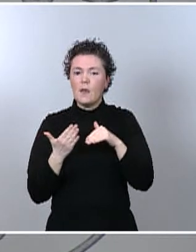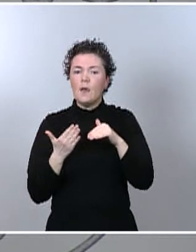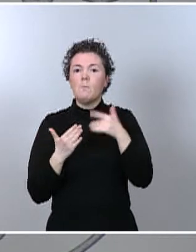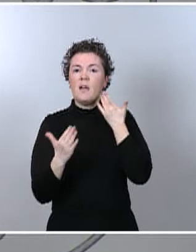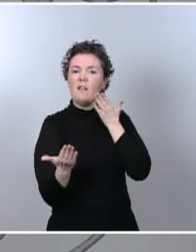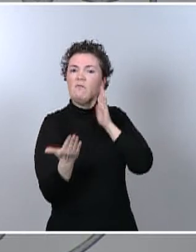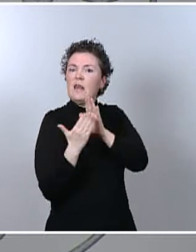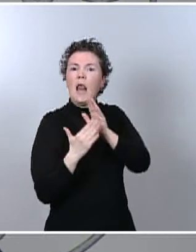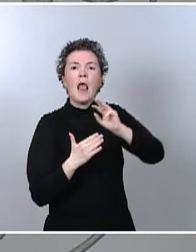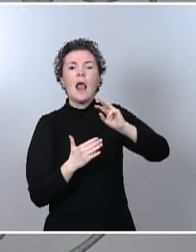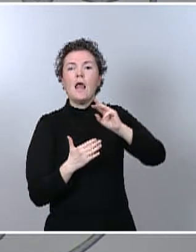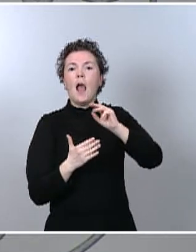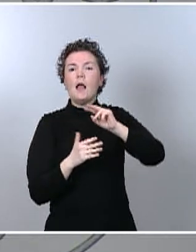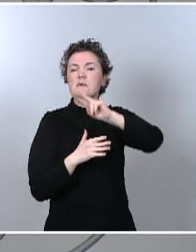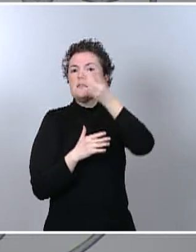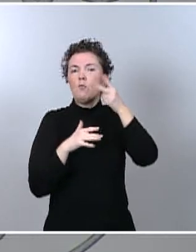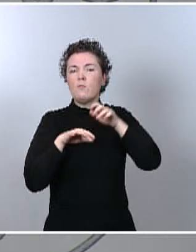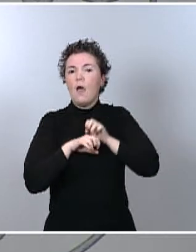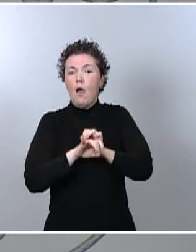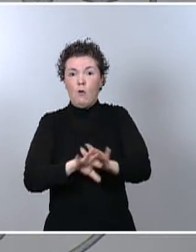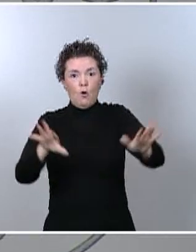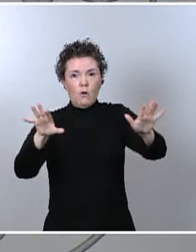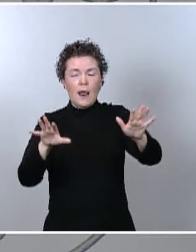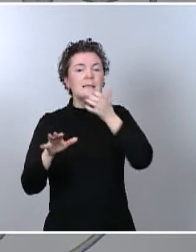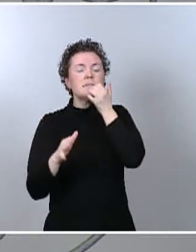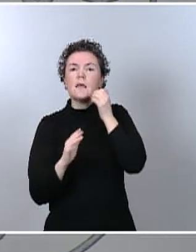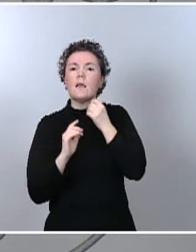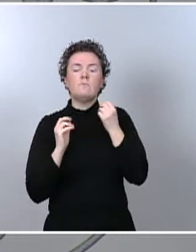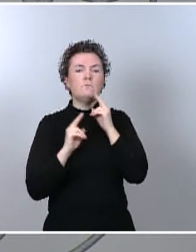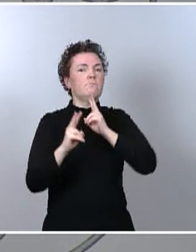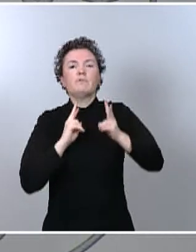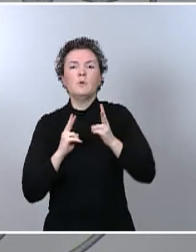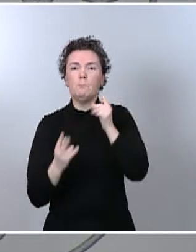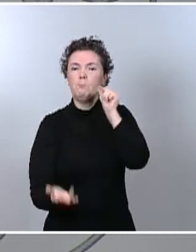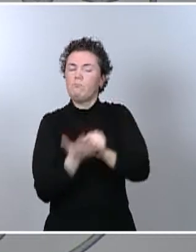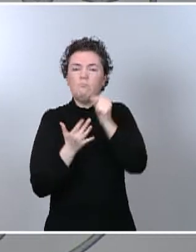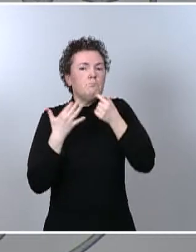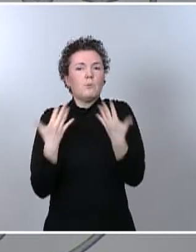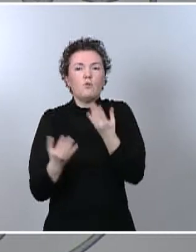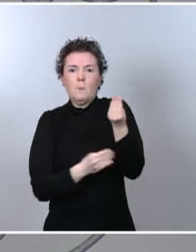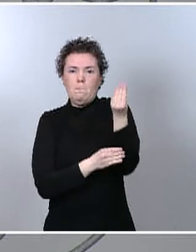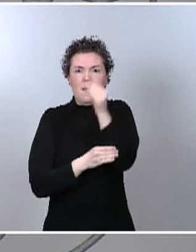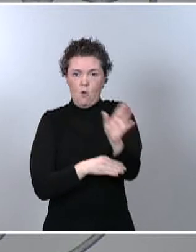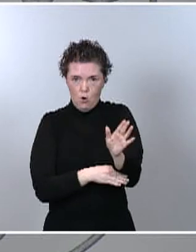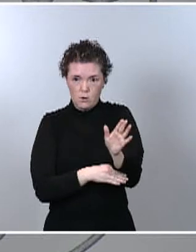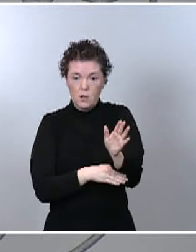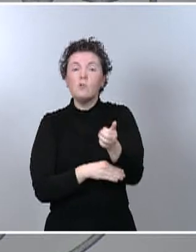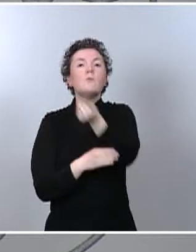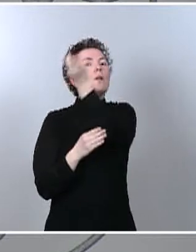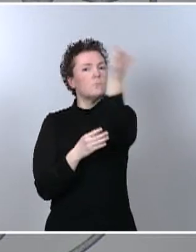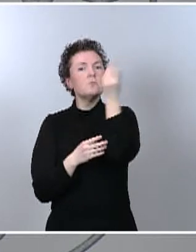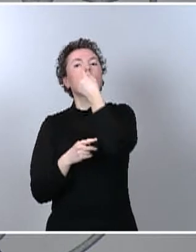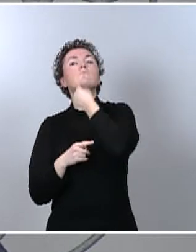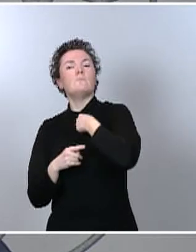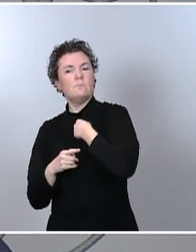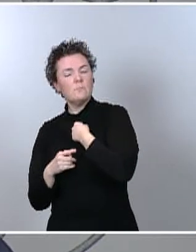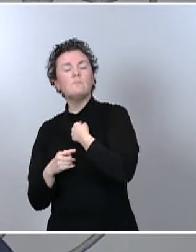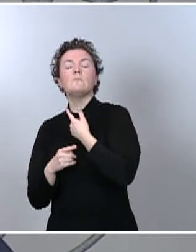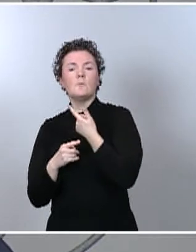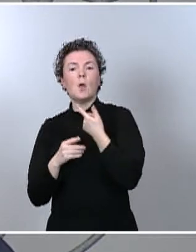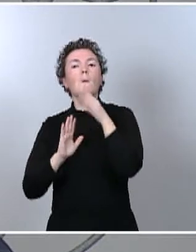económicos, porque observan un crecimiento de casos en su comunidad autónoma y, en fin, ya lo hemos practicado